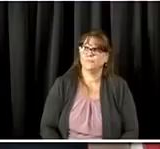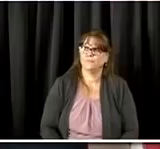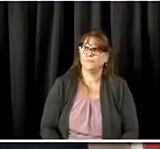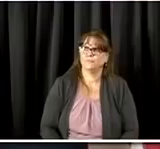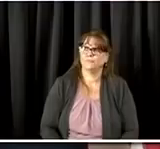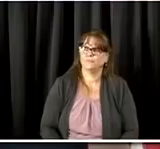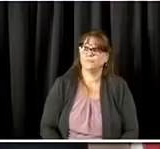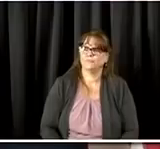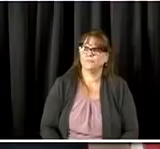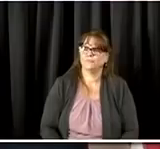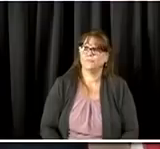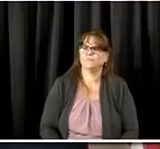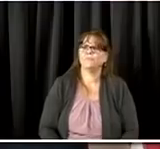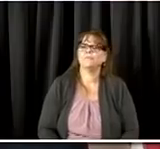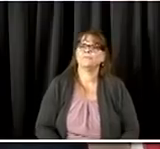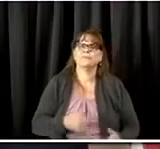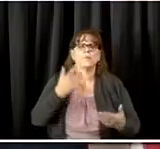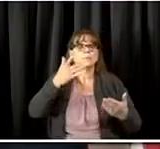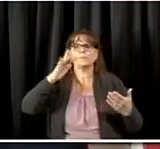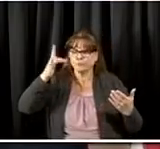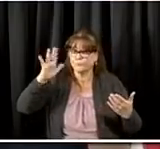Next.